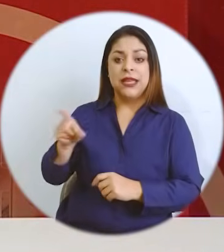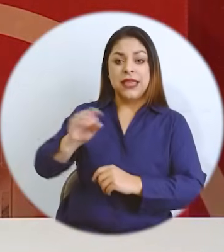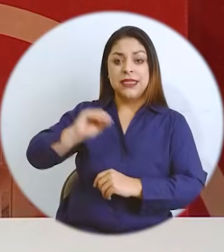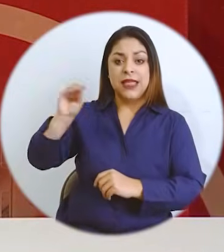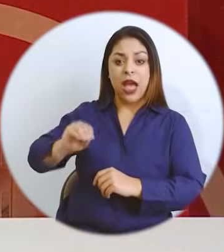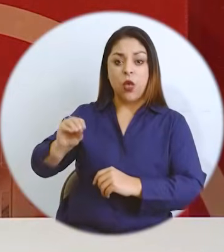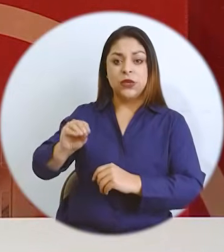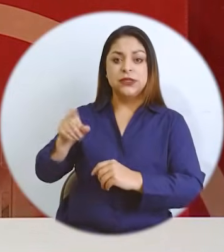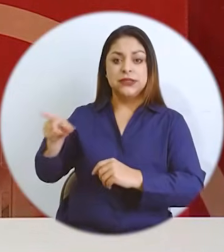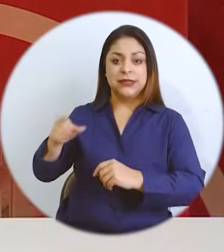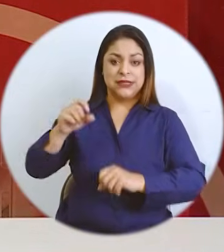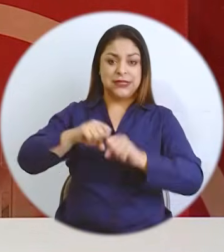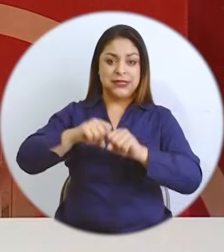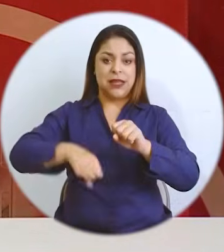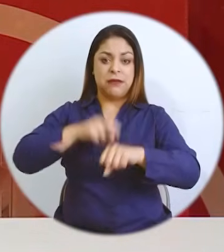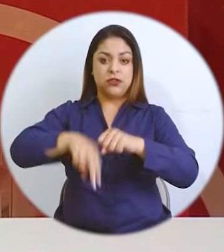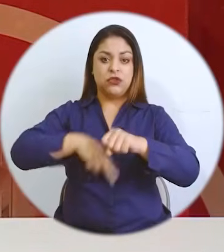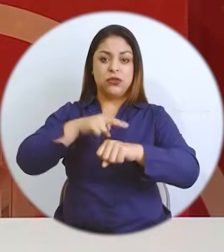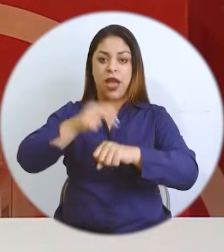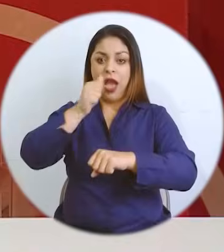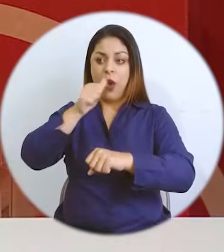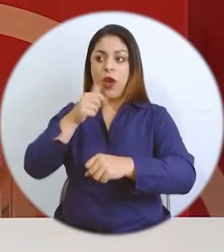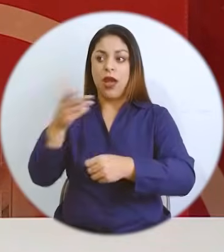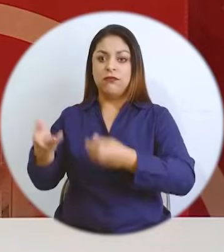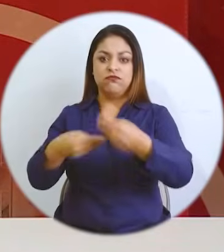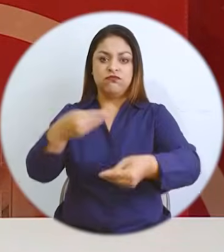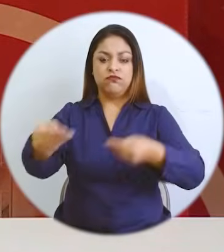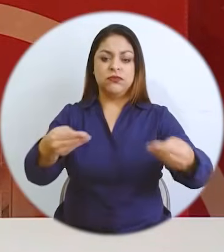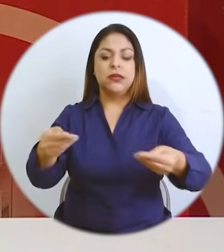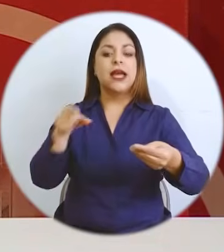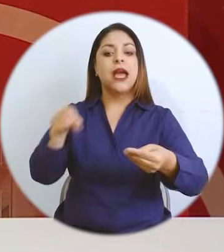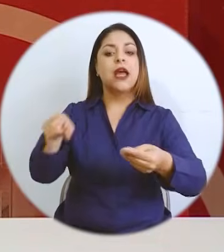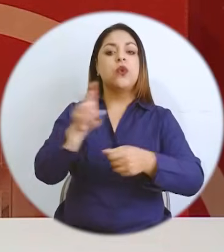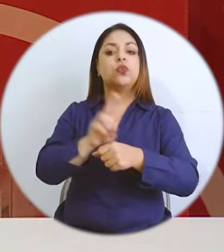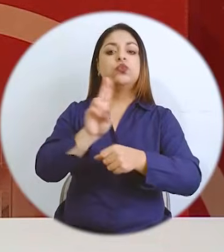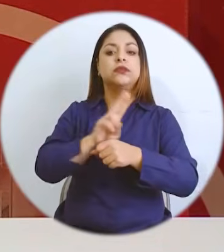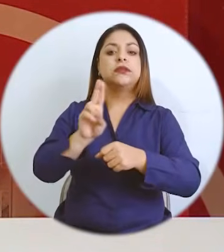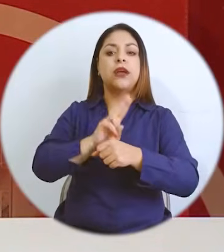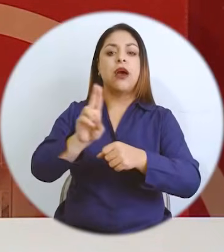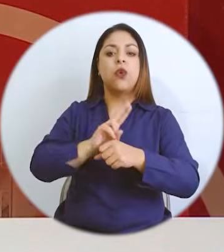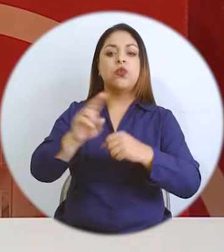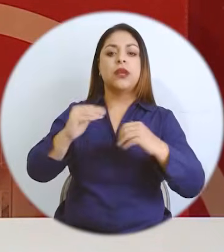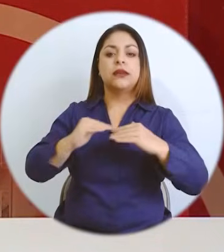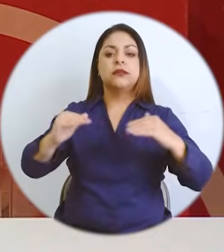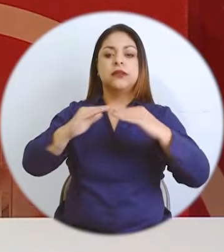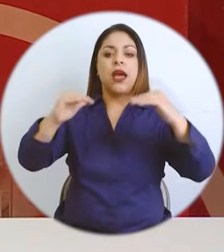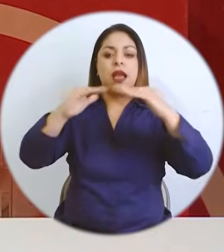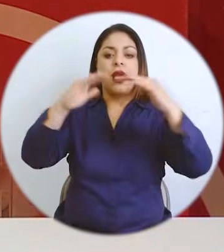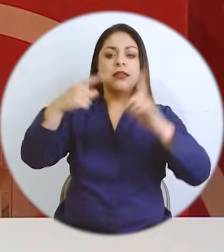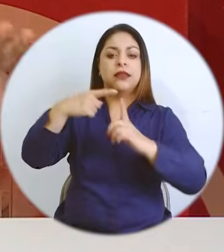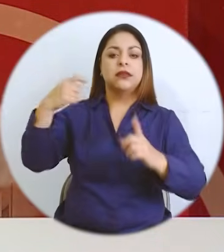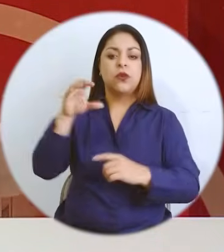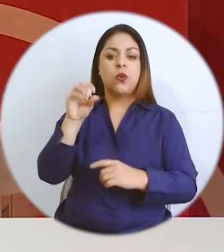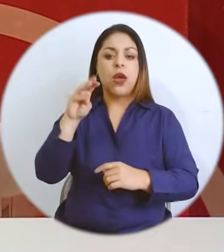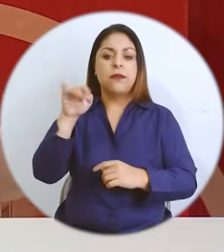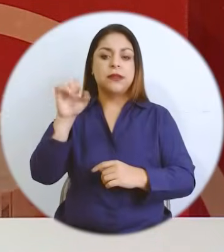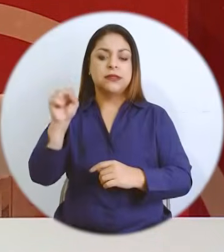importante recalcar que este utiliza una escala de potabilidad de la OMS para hacer estas proyecciones, y lo que hace es